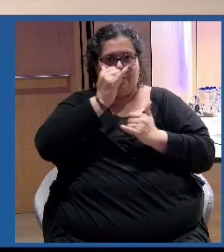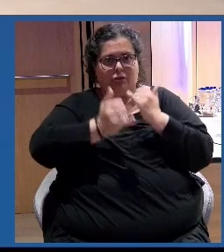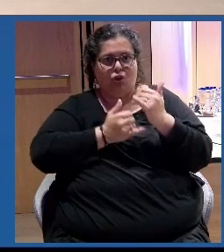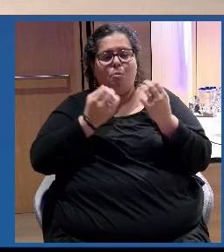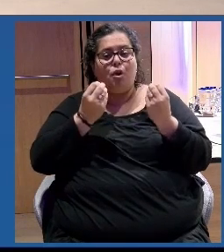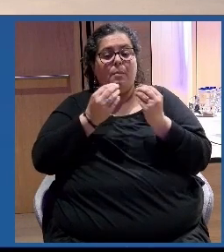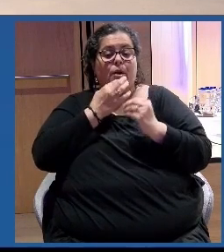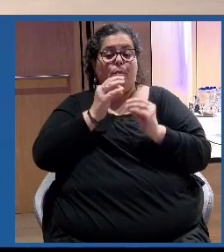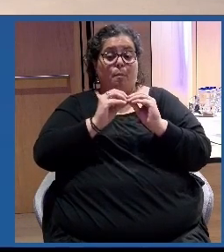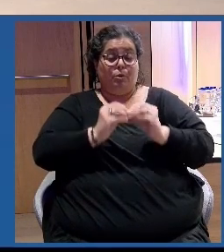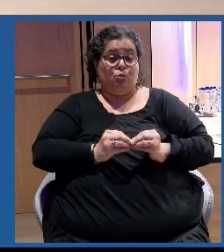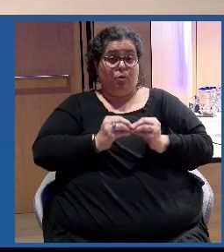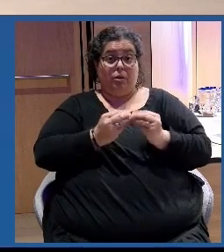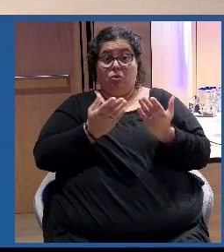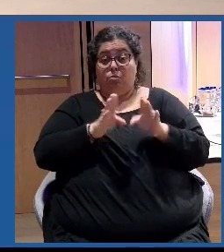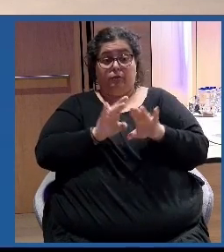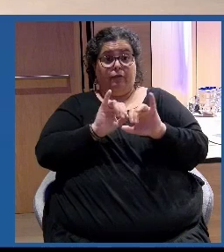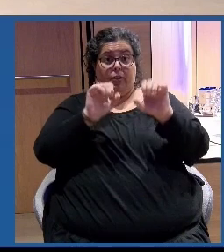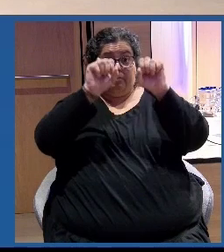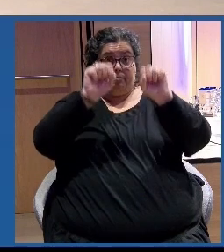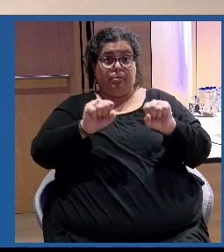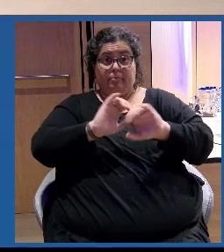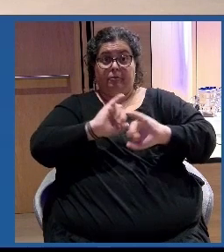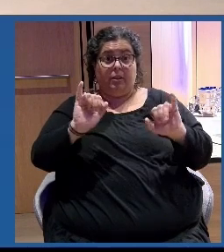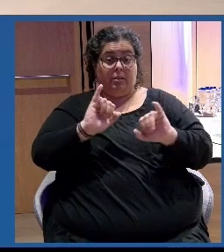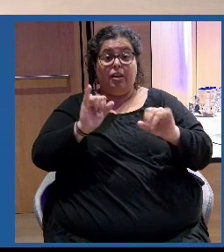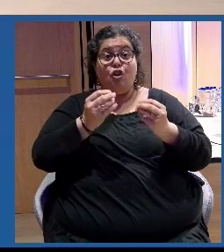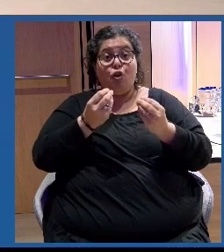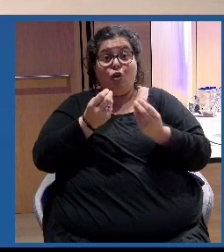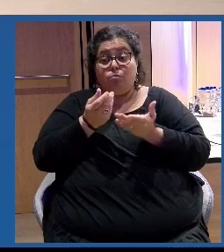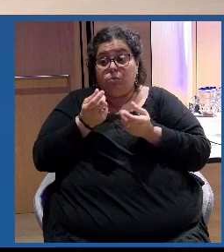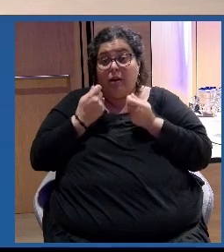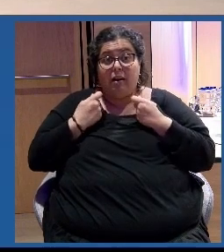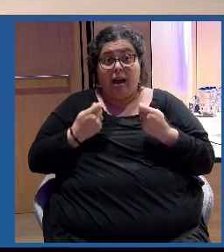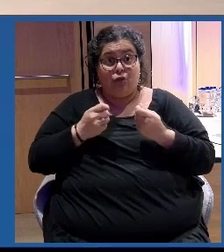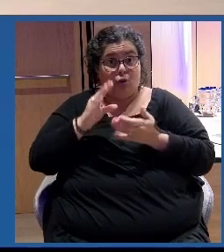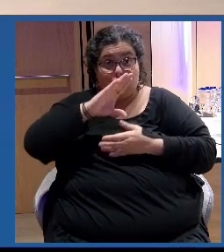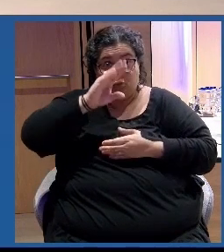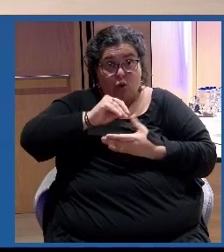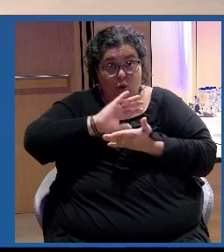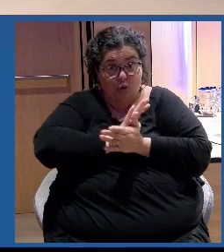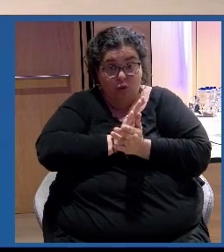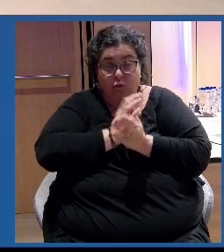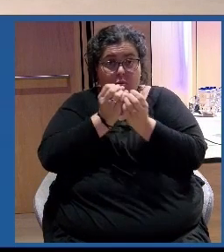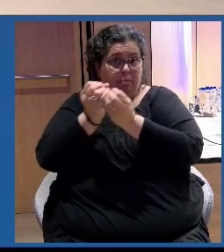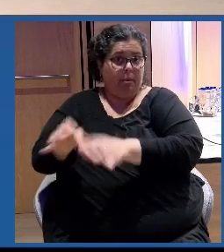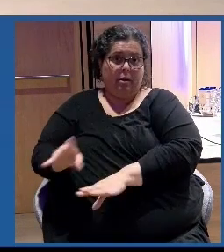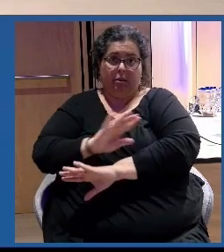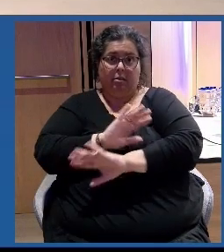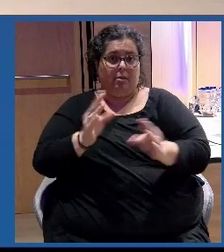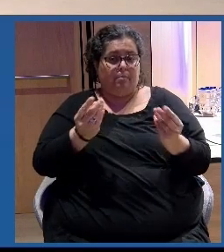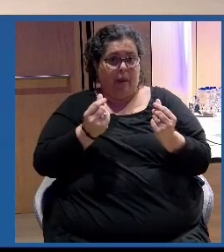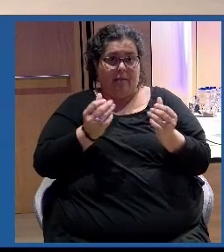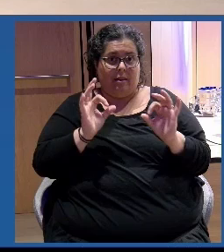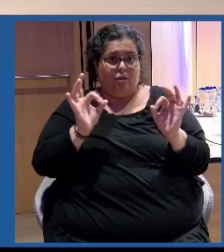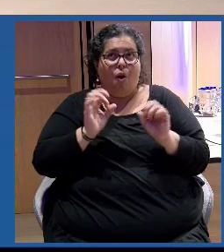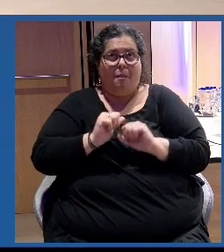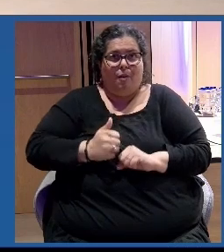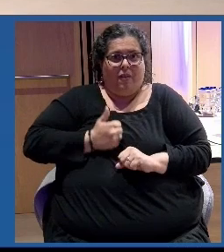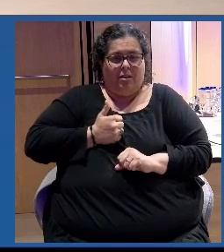se cierra y lo que no se ejecutó y la demanda que no hicimos para que se ejecute bien, se perdió en algún punto o es más